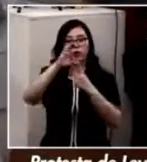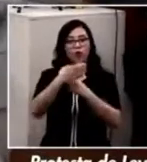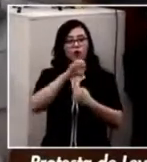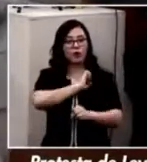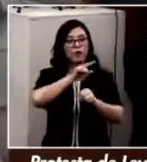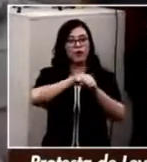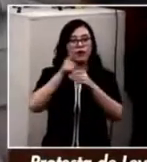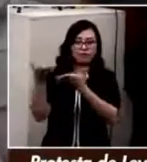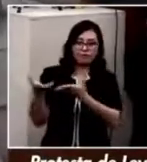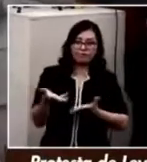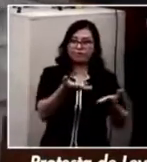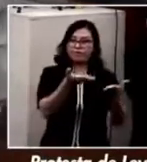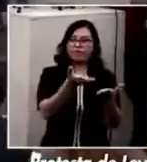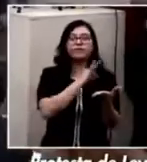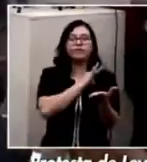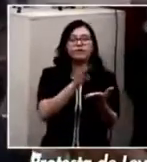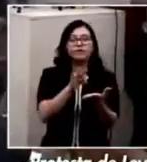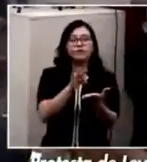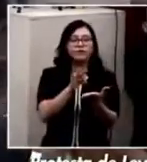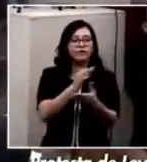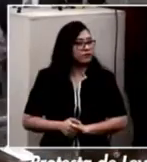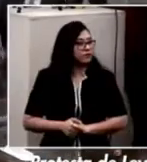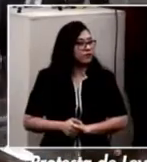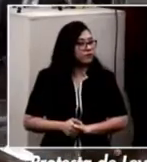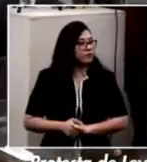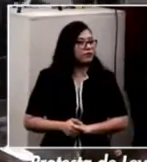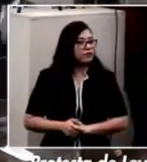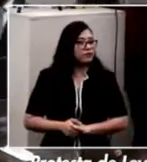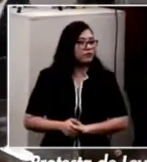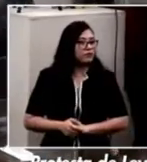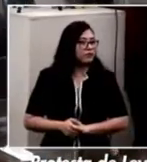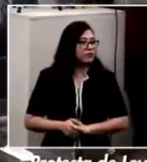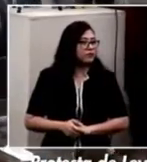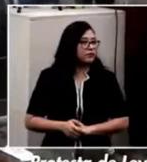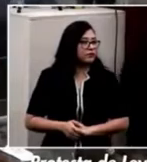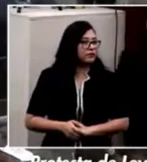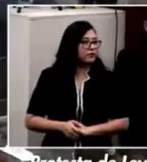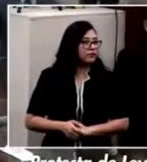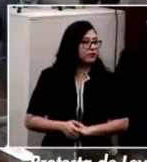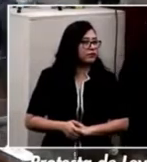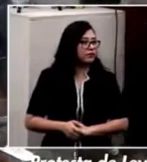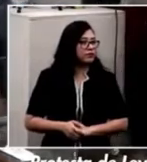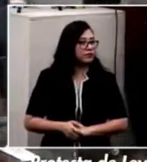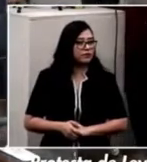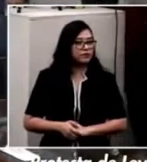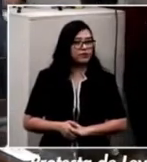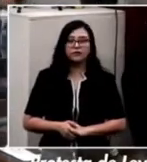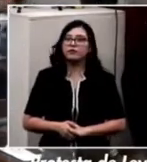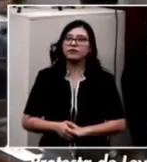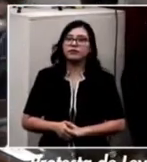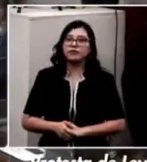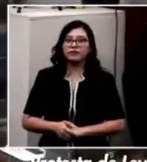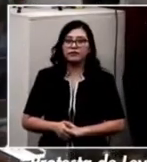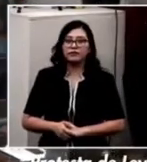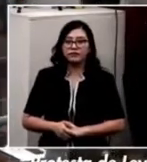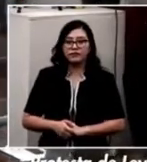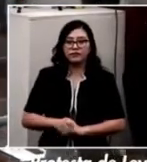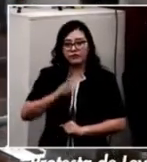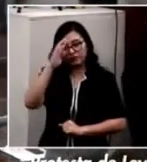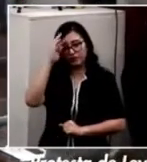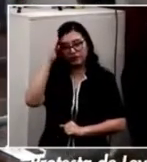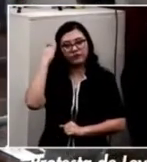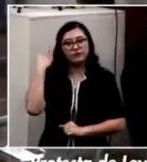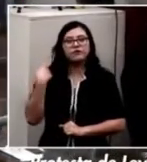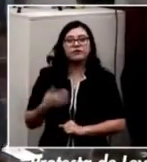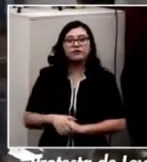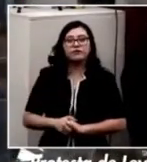y vamos a estarlo molestando de manera muy frecuente para manejar, charlar, analizar los temas de la agenda de la Fiscalía General del Estado.